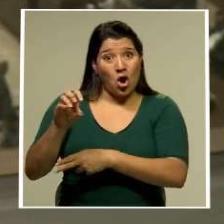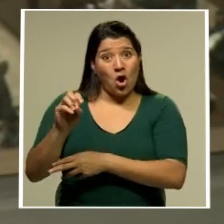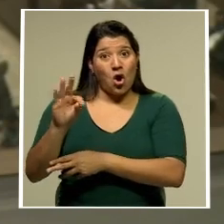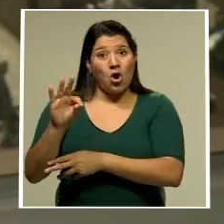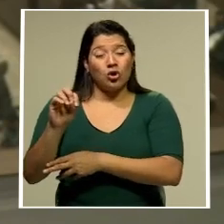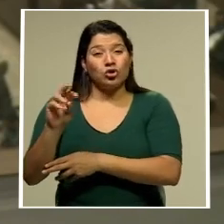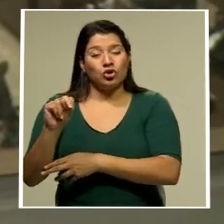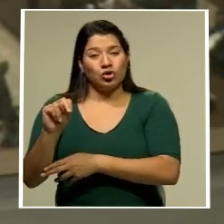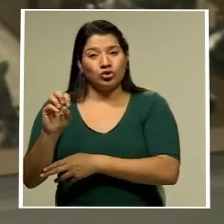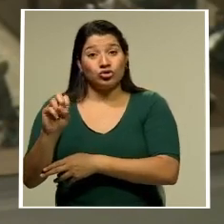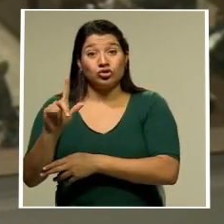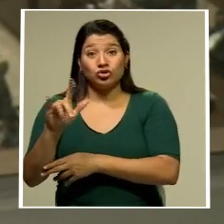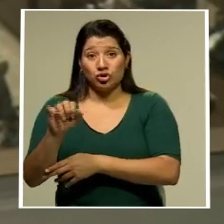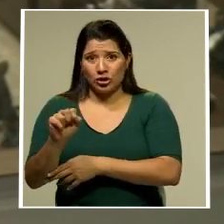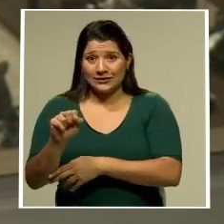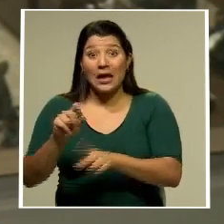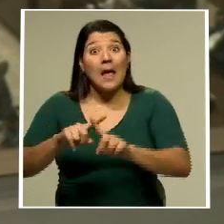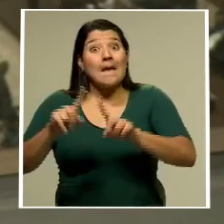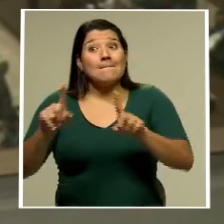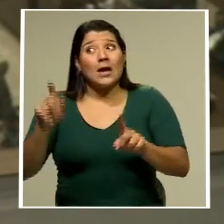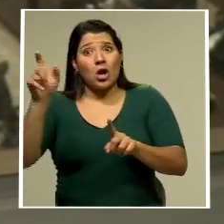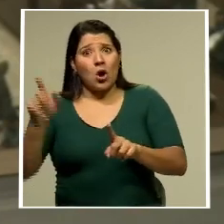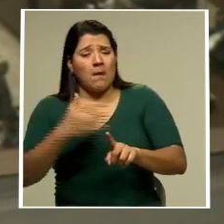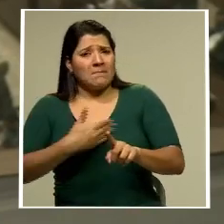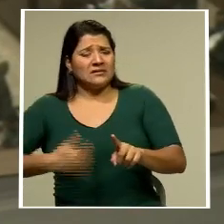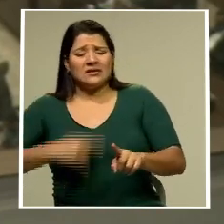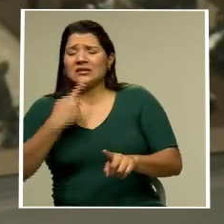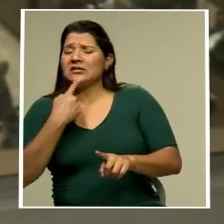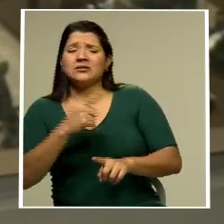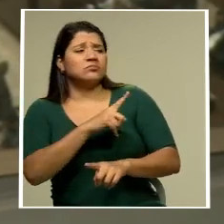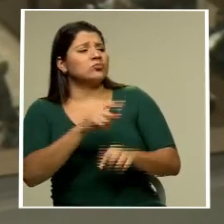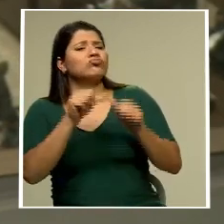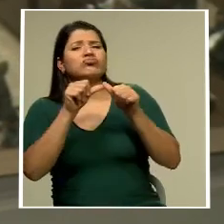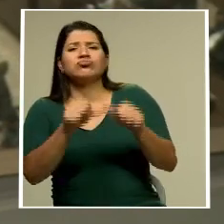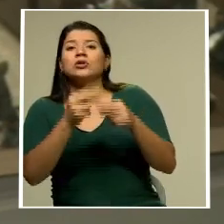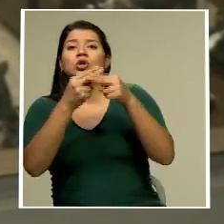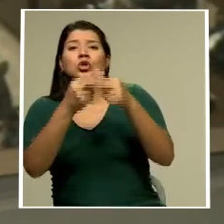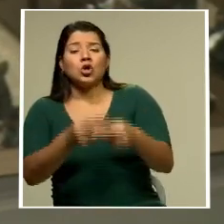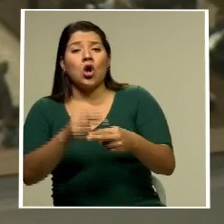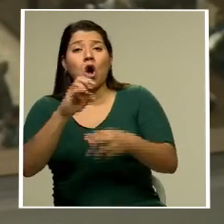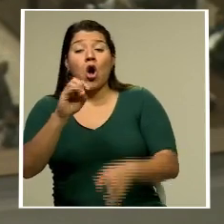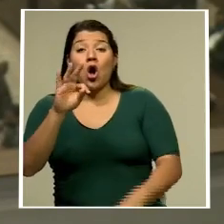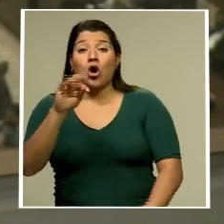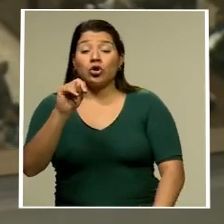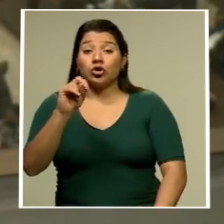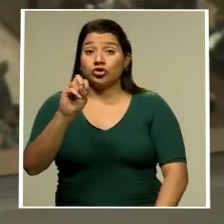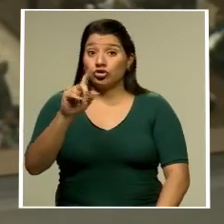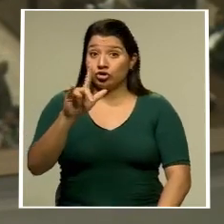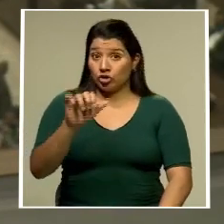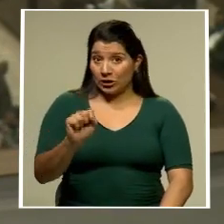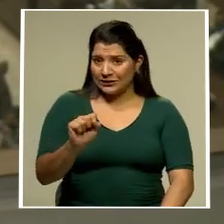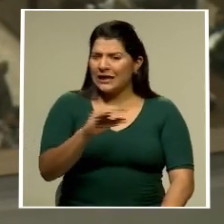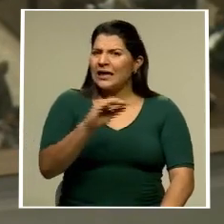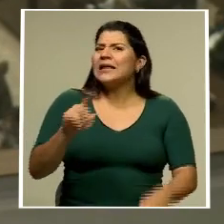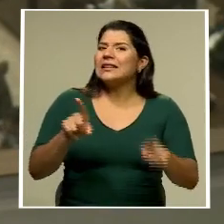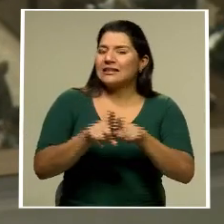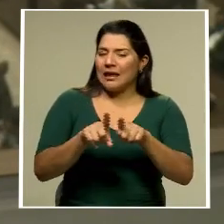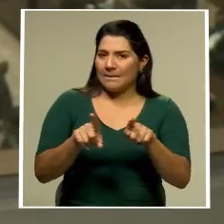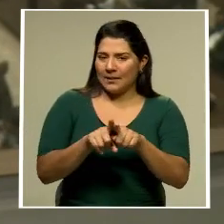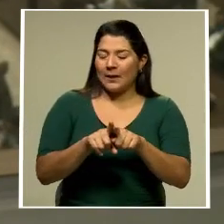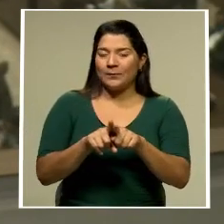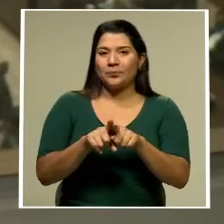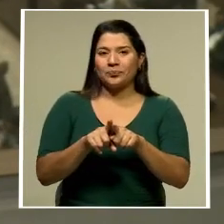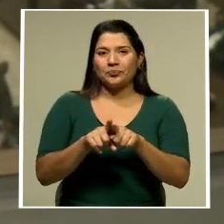mandatario también ha dicho que mantendrá el nombramiento de don Otón Solís y bueno, inclusive se ha detenido lo que